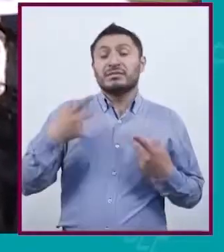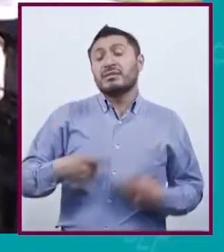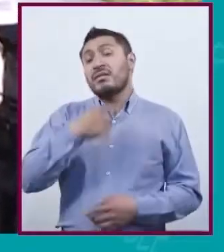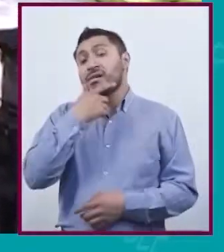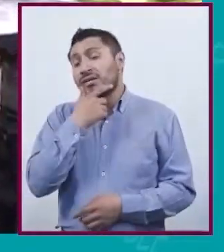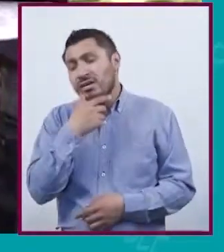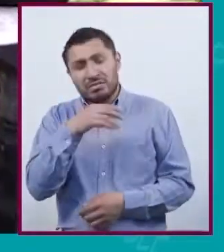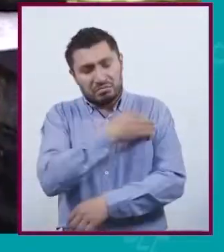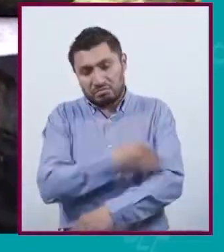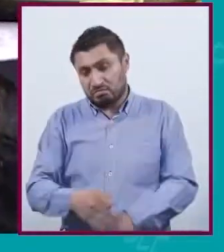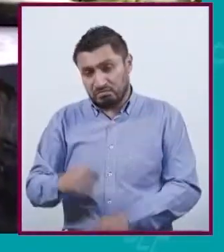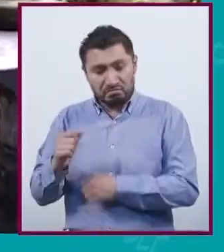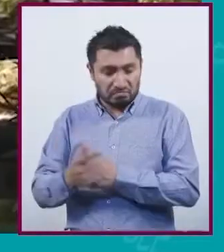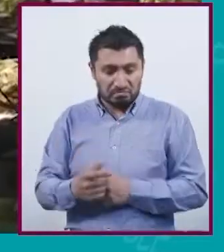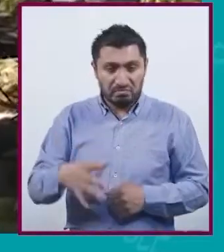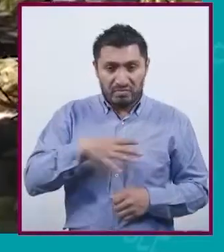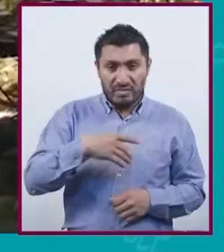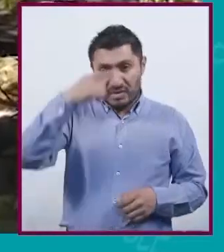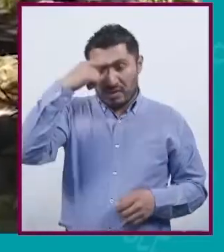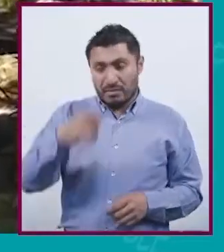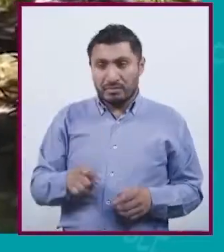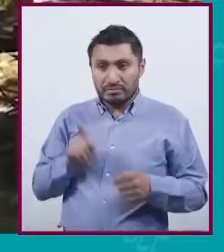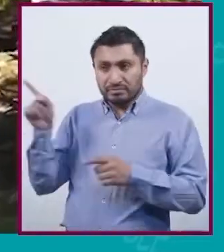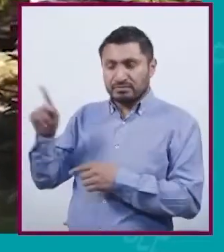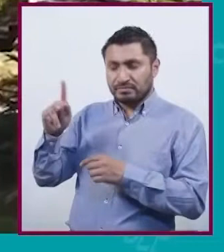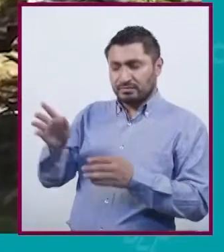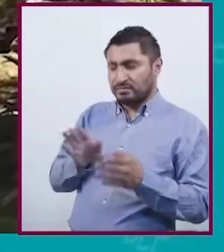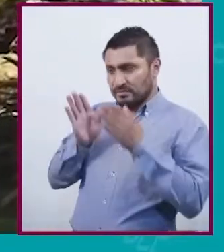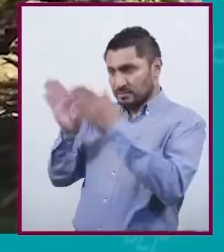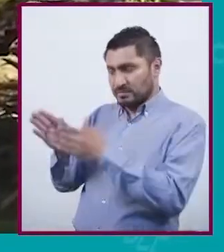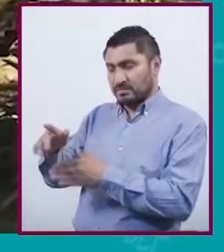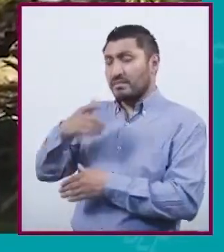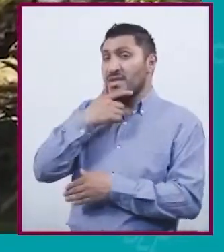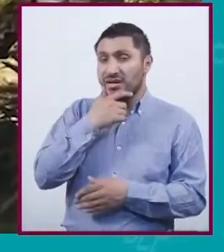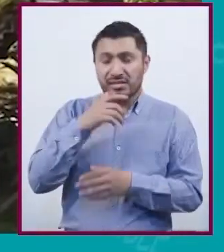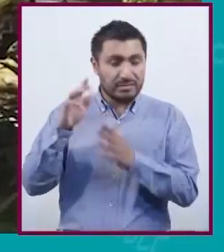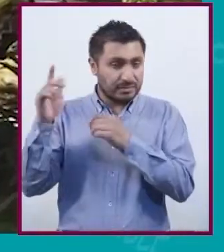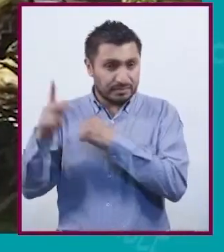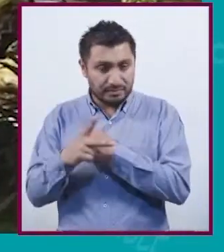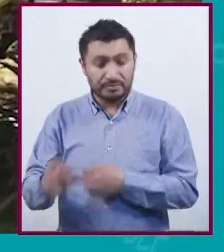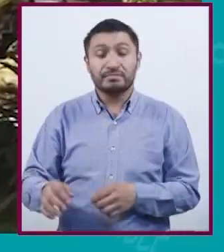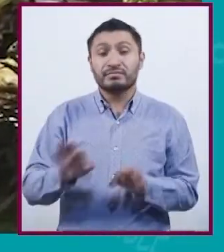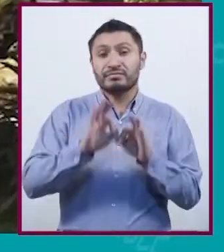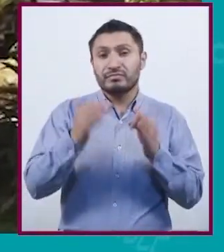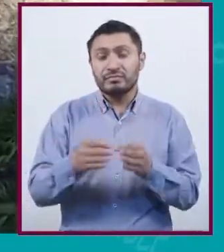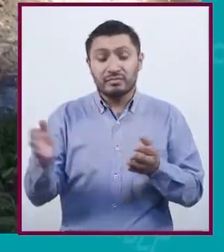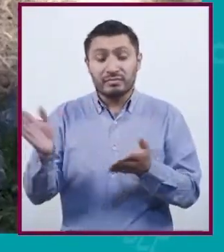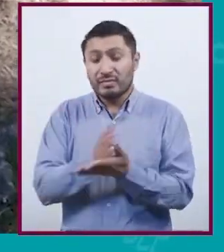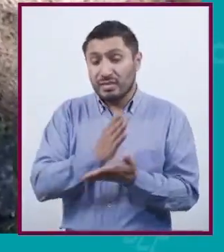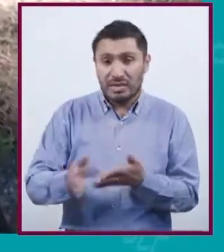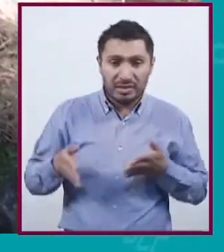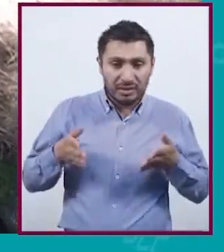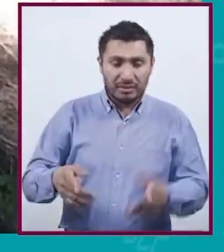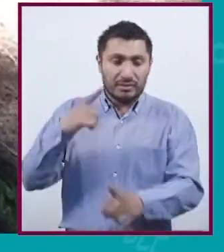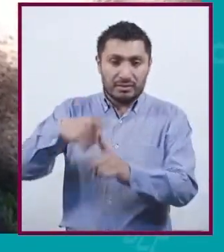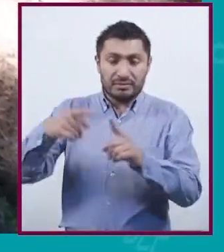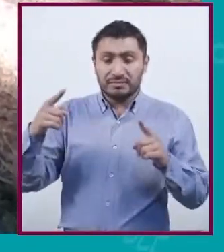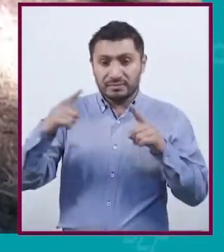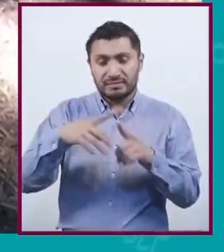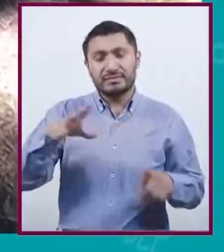están orientadas hacia Inglaterra. El proceso para separar los cementerios de las iglesias fue y sigue siendo